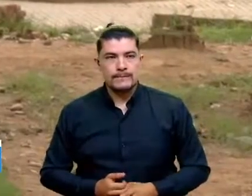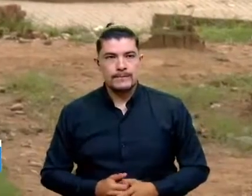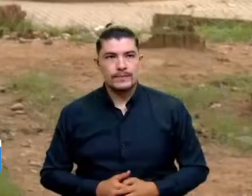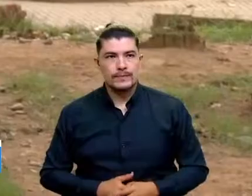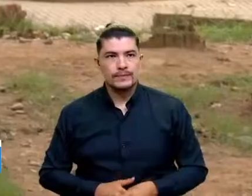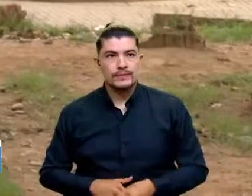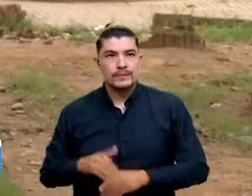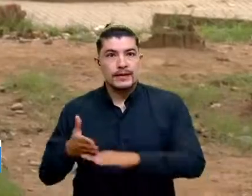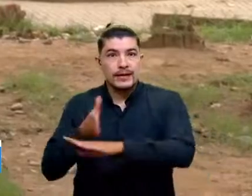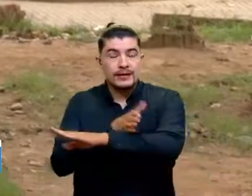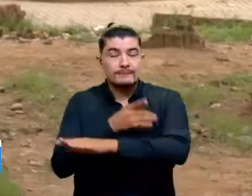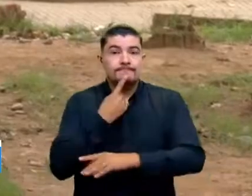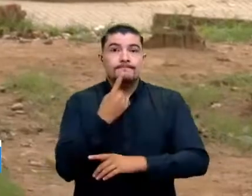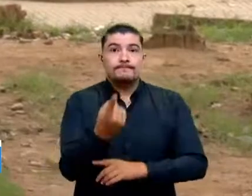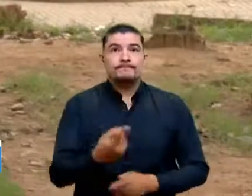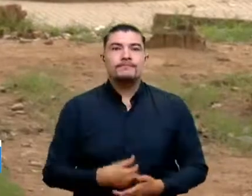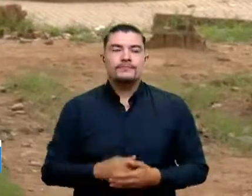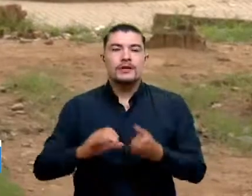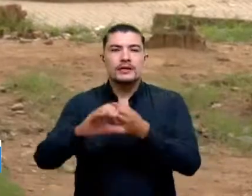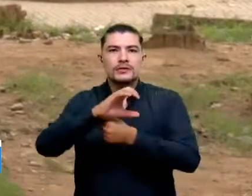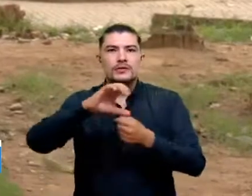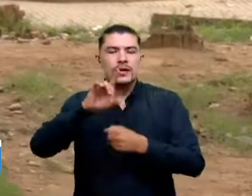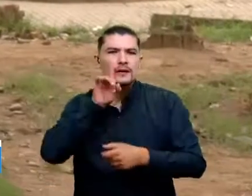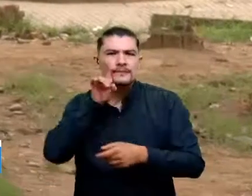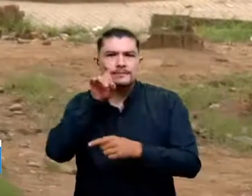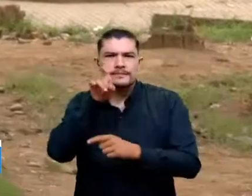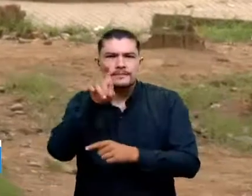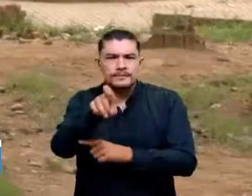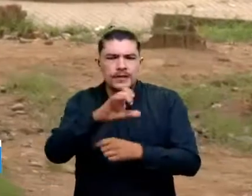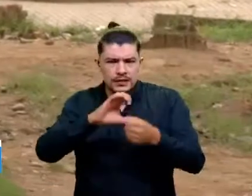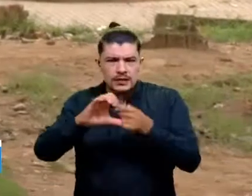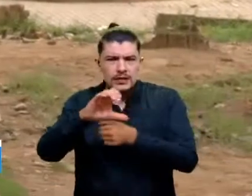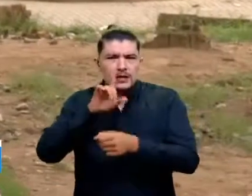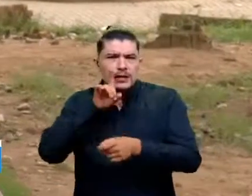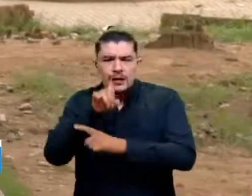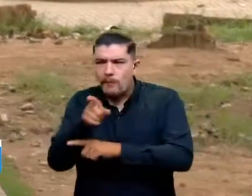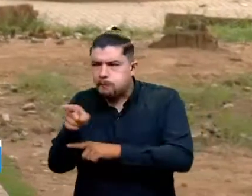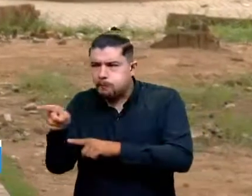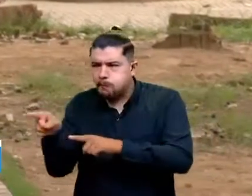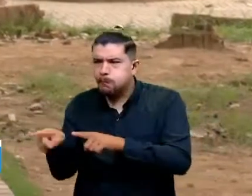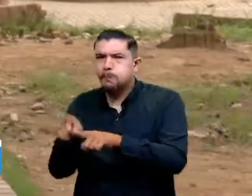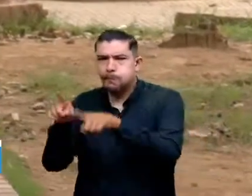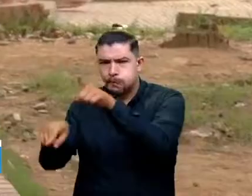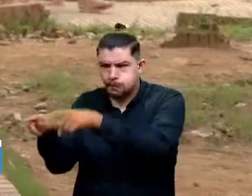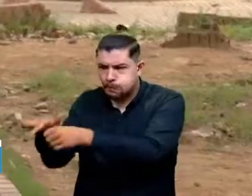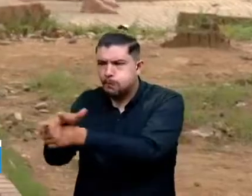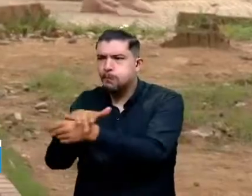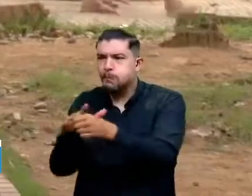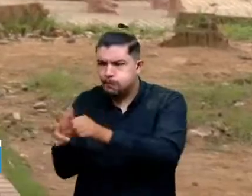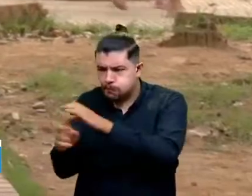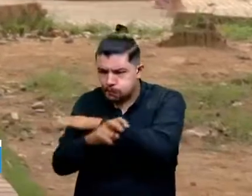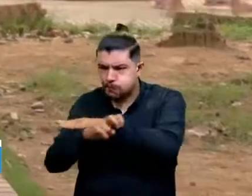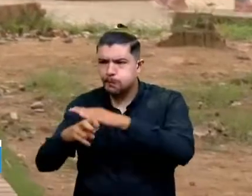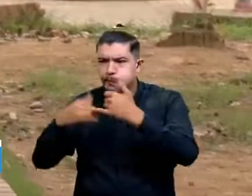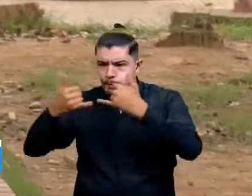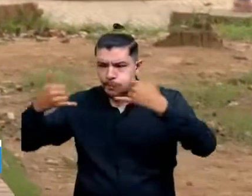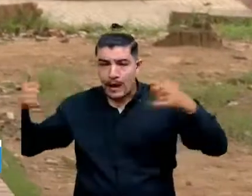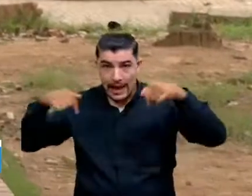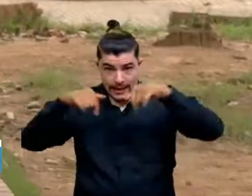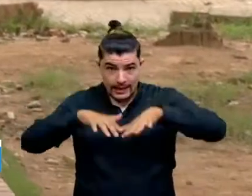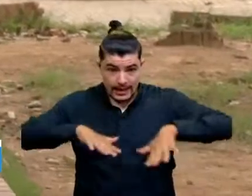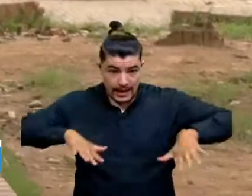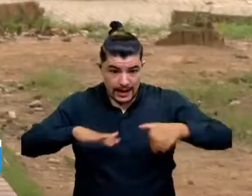Como lo mencionamos, gran parte de Bucaramanga ha sido blanco de este tipo de hurtos y precisamente en este momento me encuentro en el